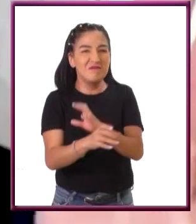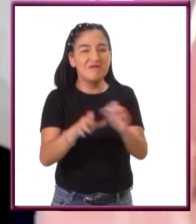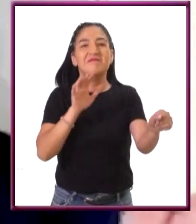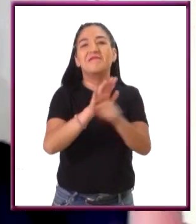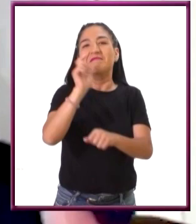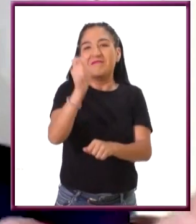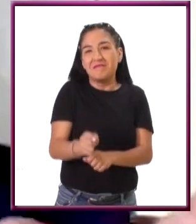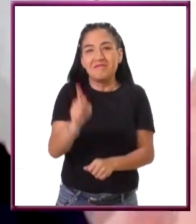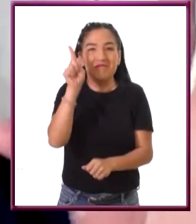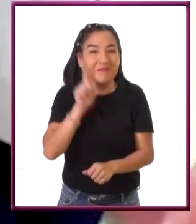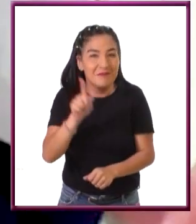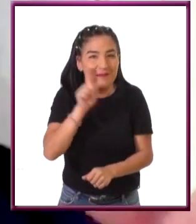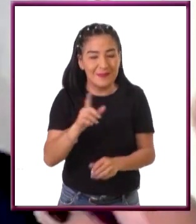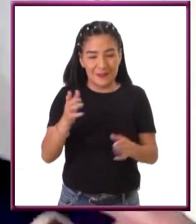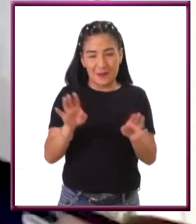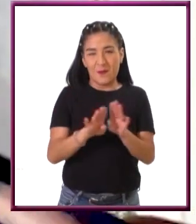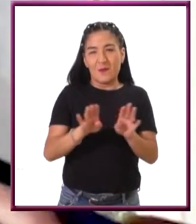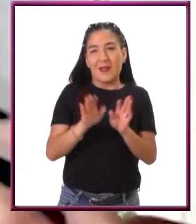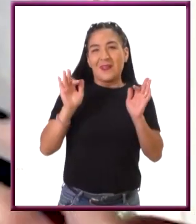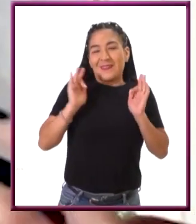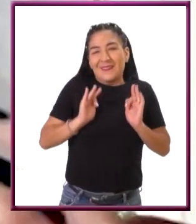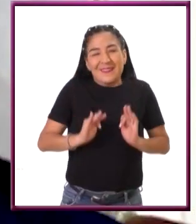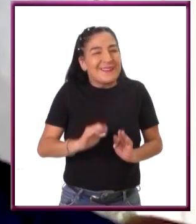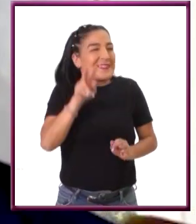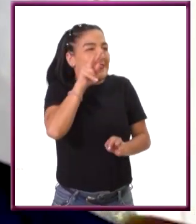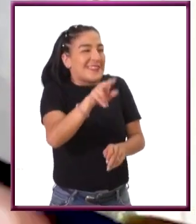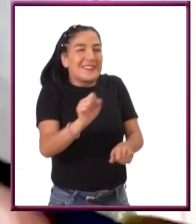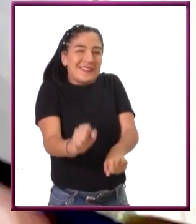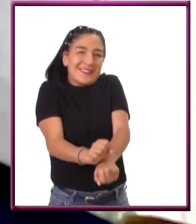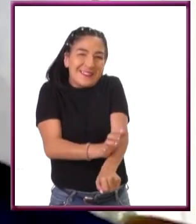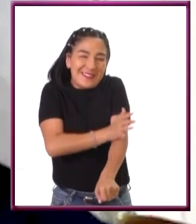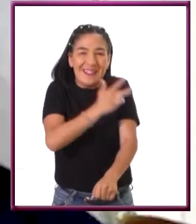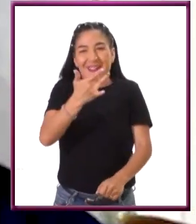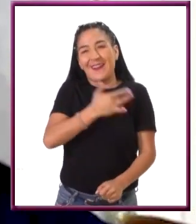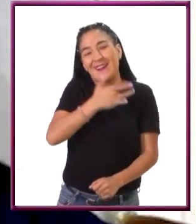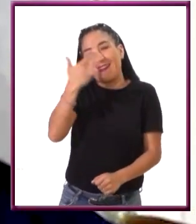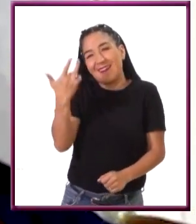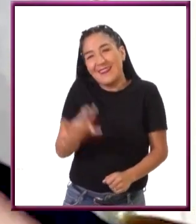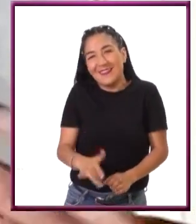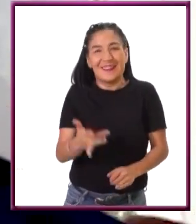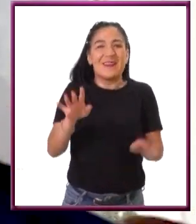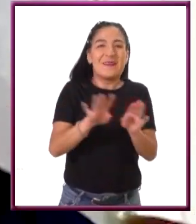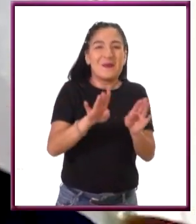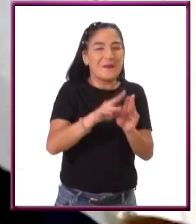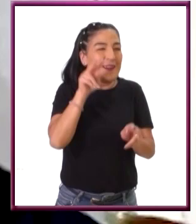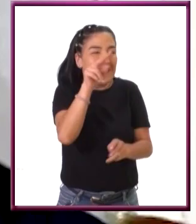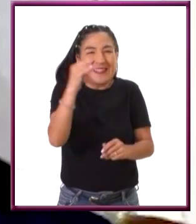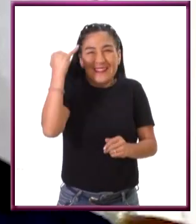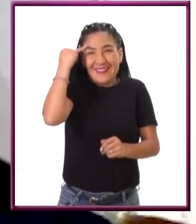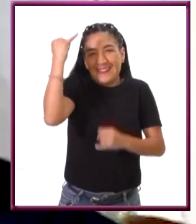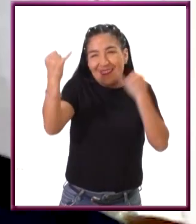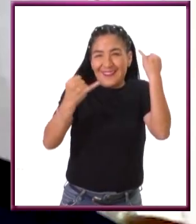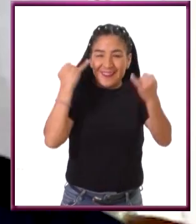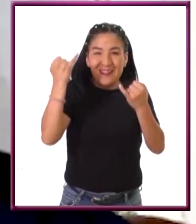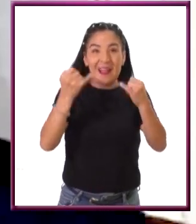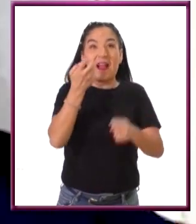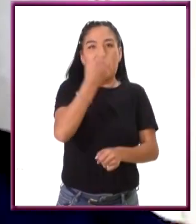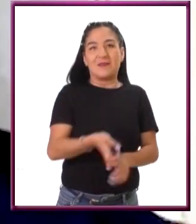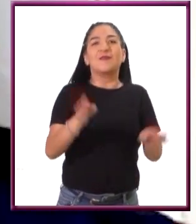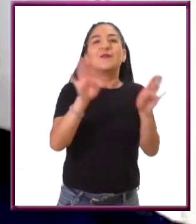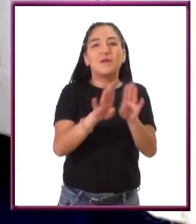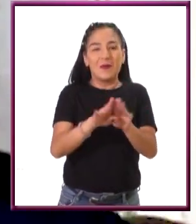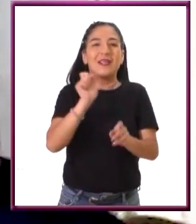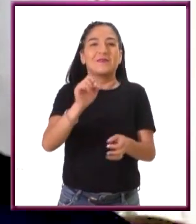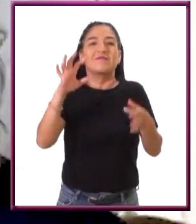una mujer ya física a la que te inspira, que te enamora, que te hace crear. Y de ahí ya